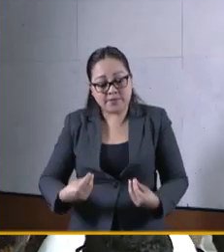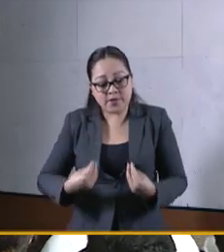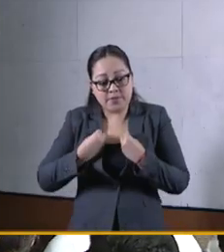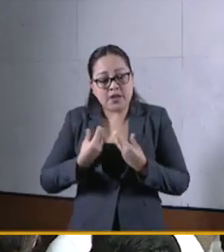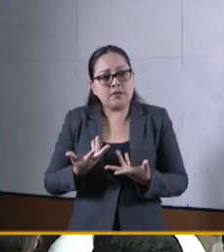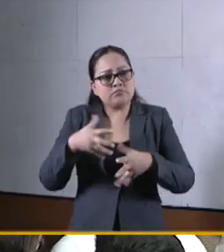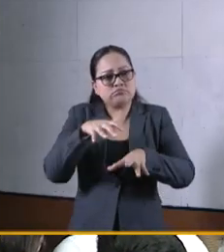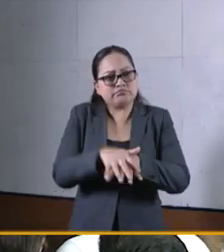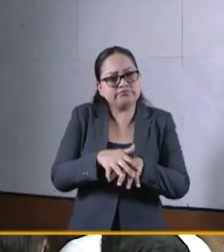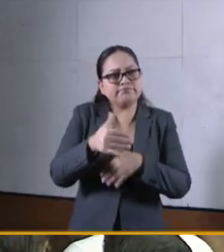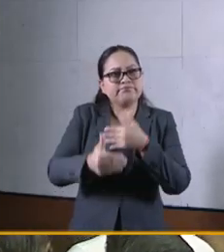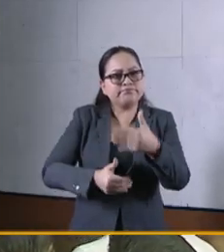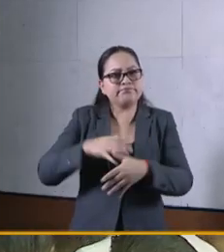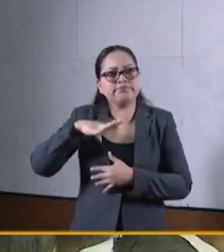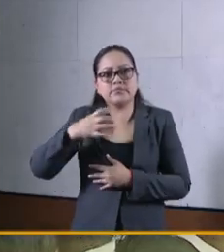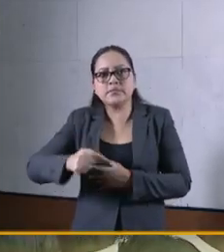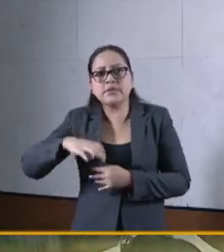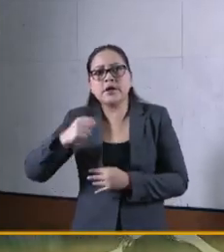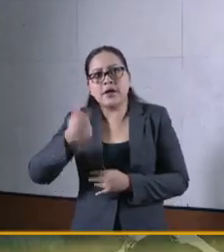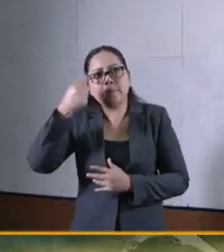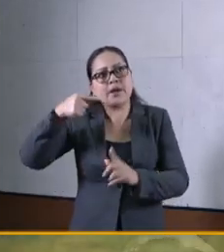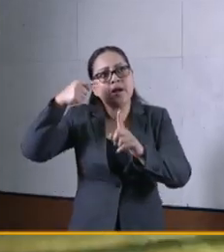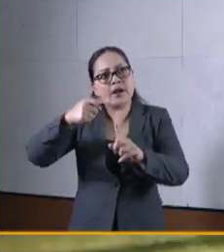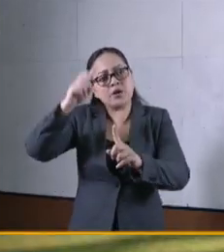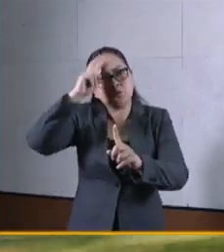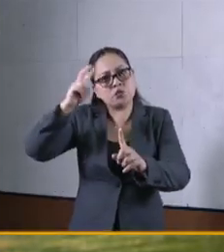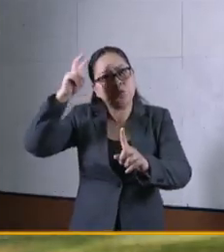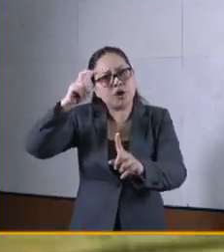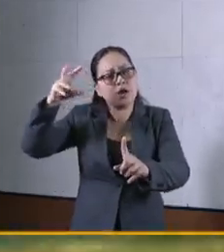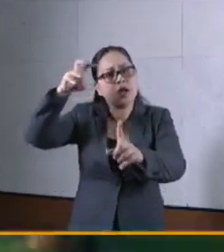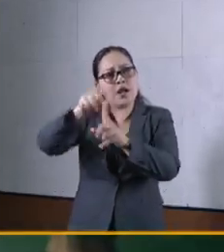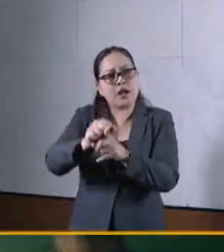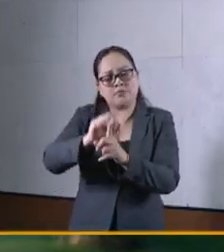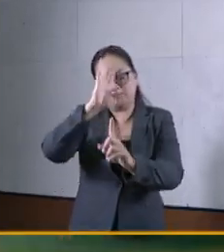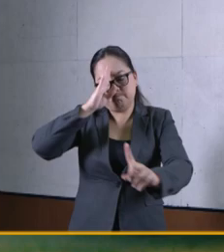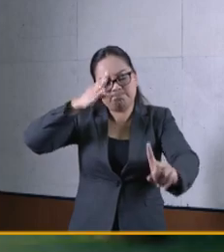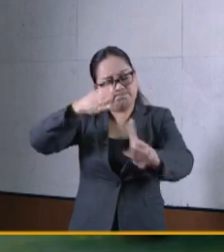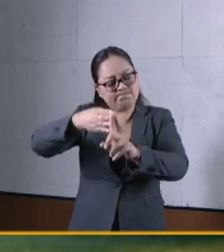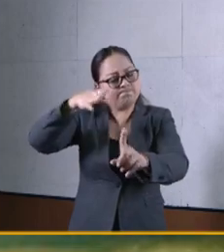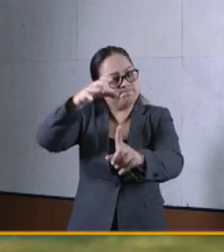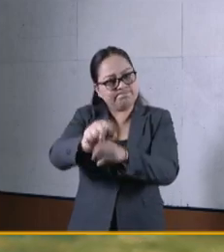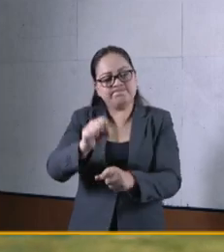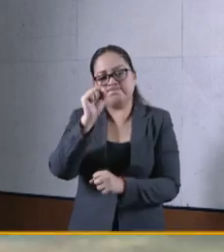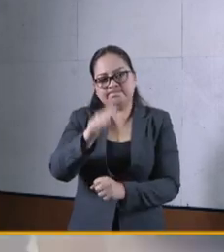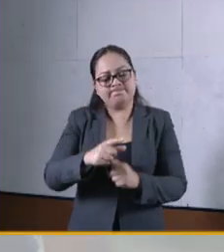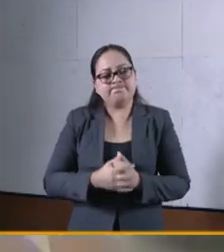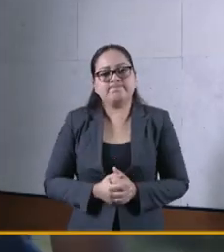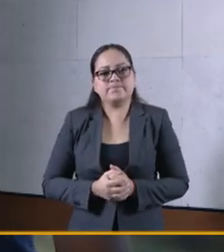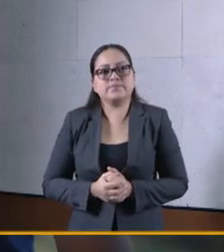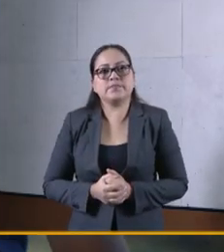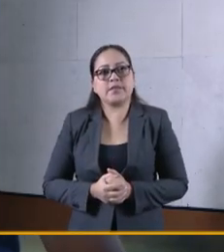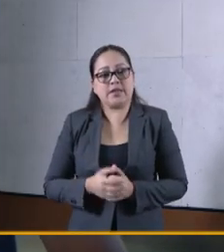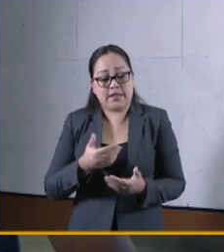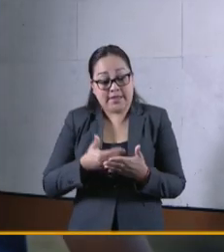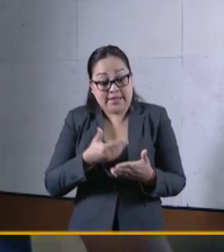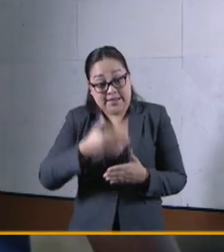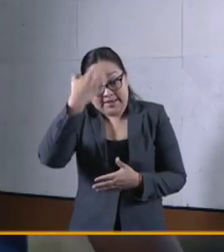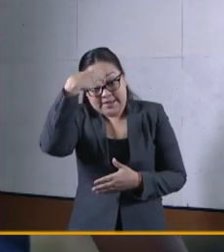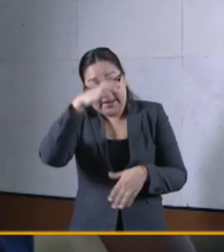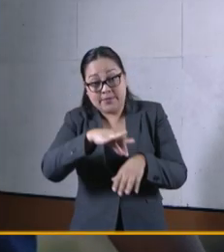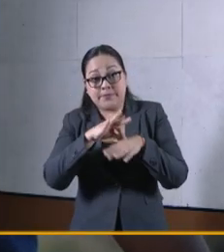adaptarse para poder cumplir sus sueños y metas experiencia como estas